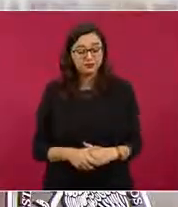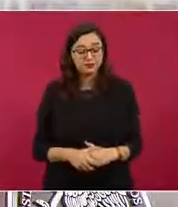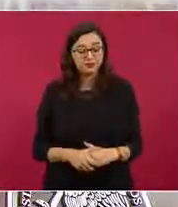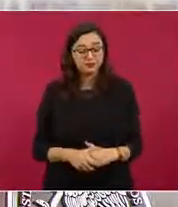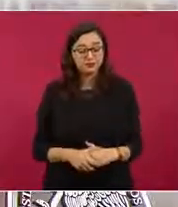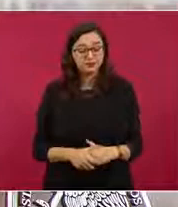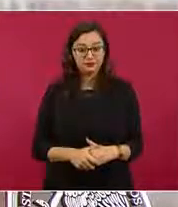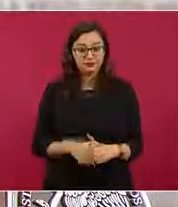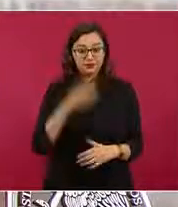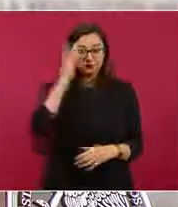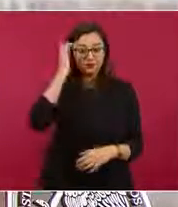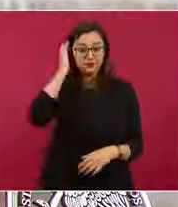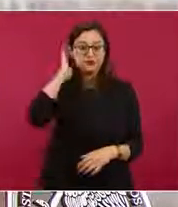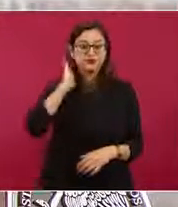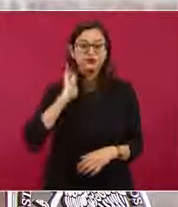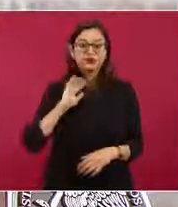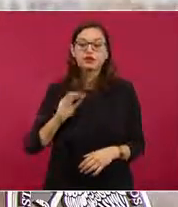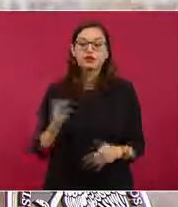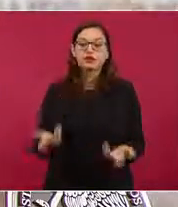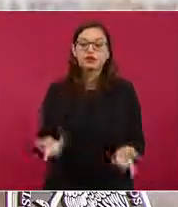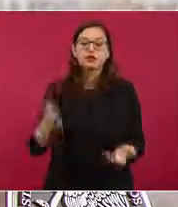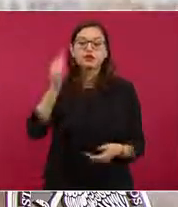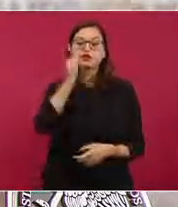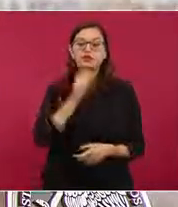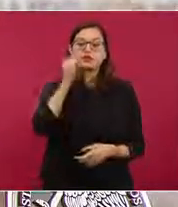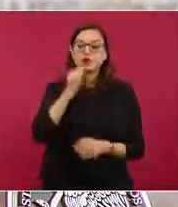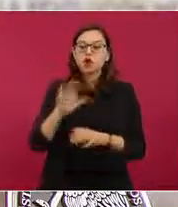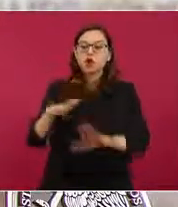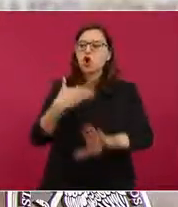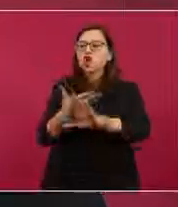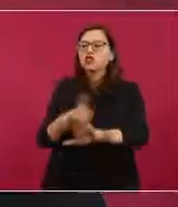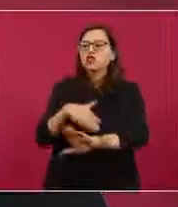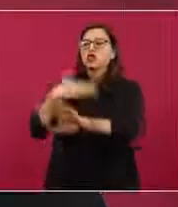Entonces siempre era lo espectacular.